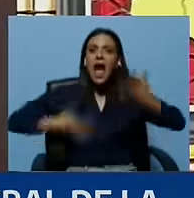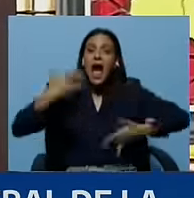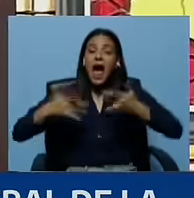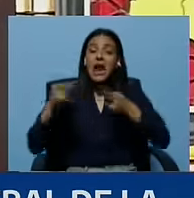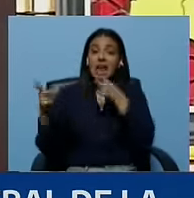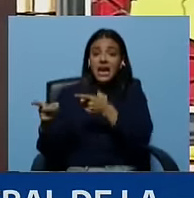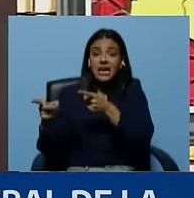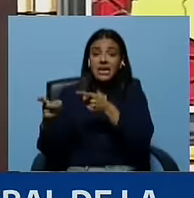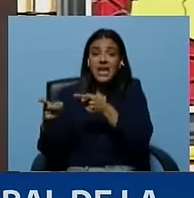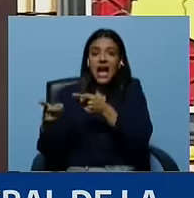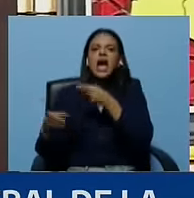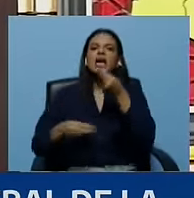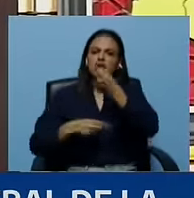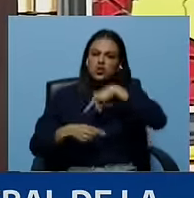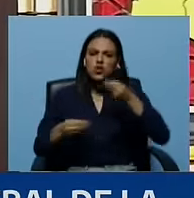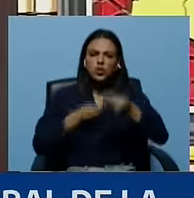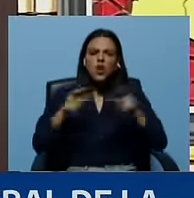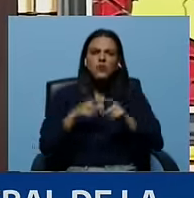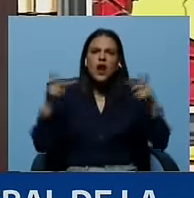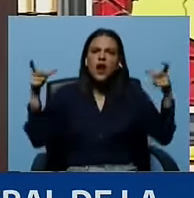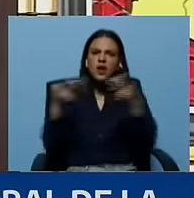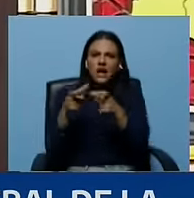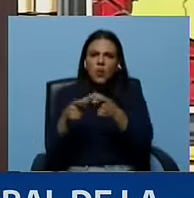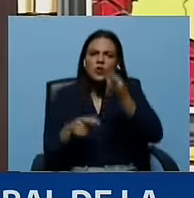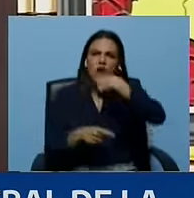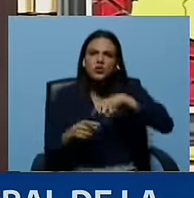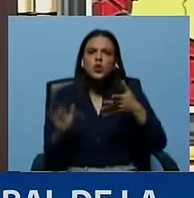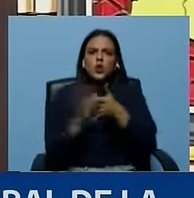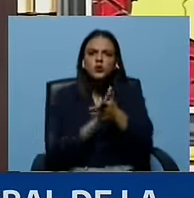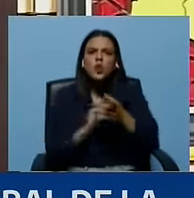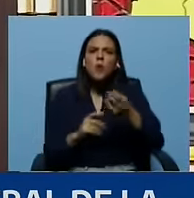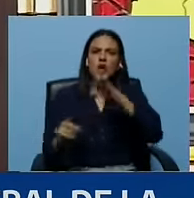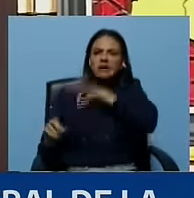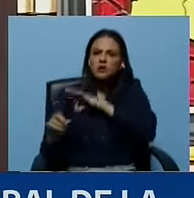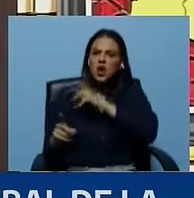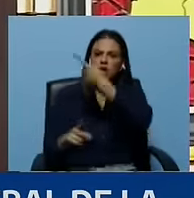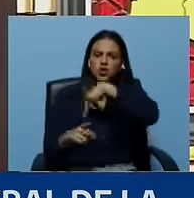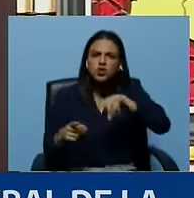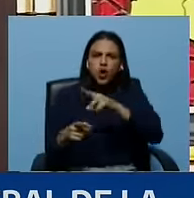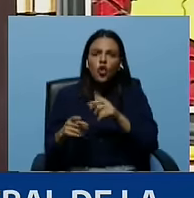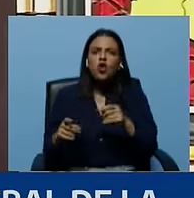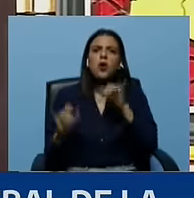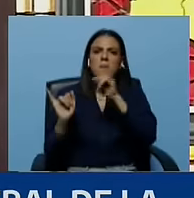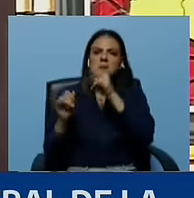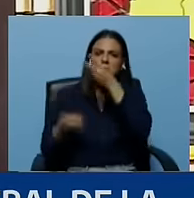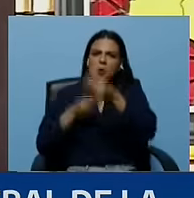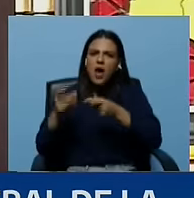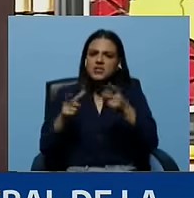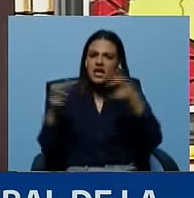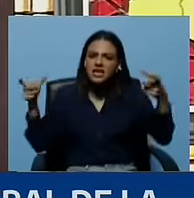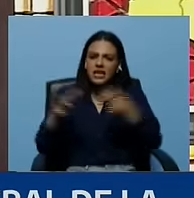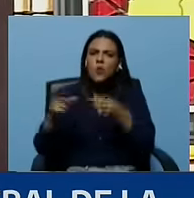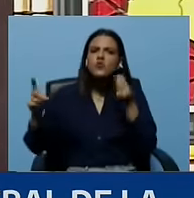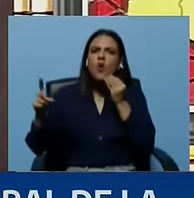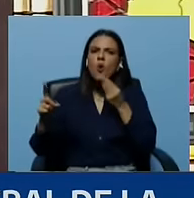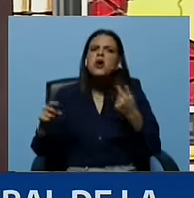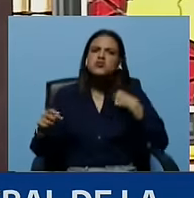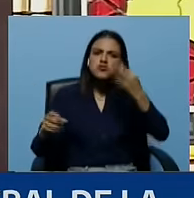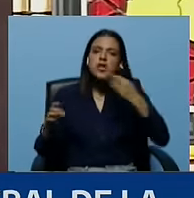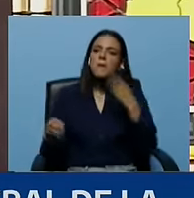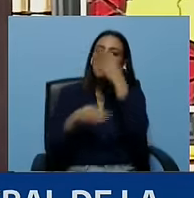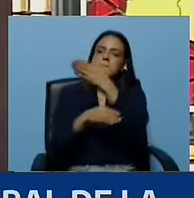estaba Manuel Gutiérrez y nos reuníamos, un núcleo que teníamos en la Liga Socialista, en el Radio Fe y Alegría, la que queda en coche. Y yo siempre iba para